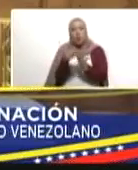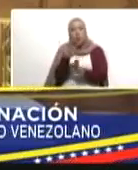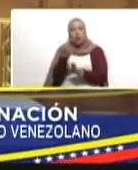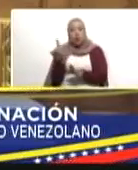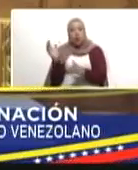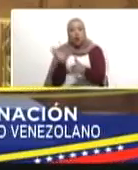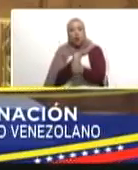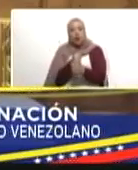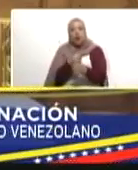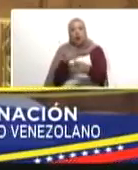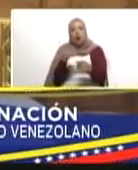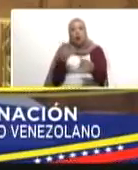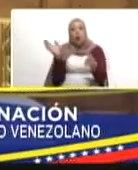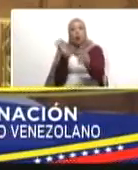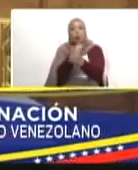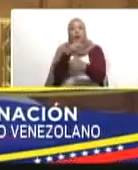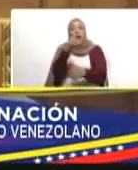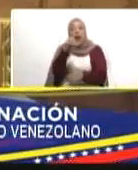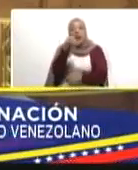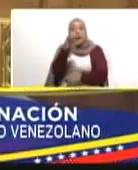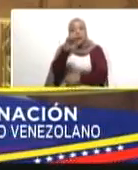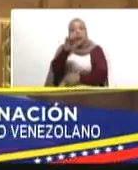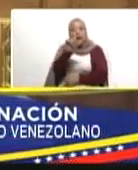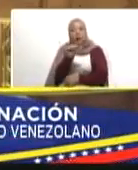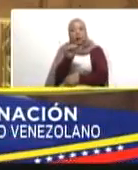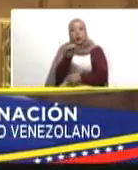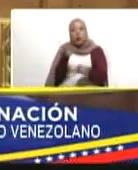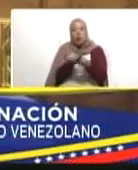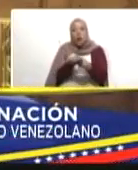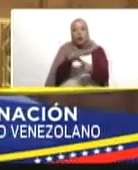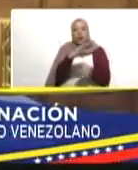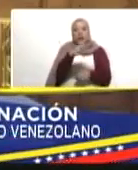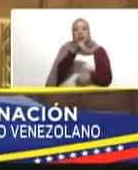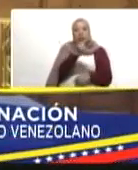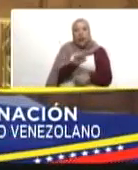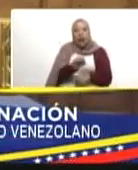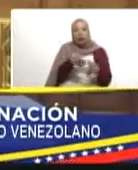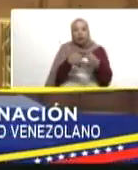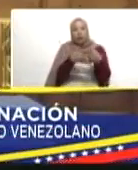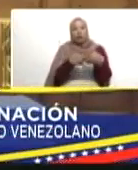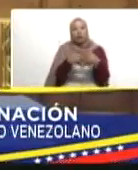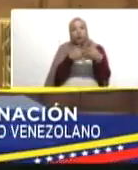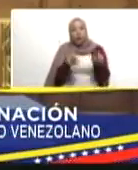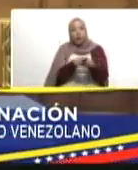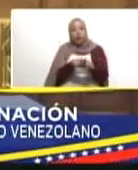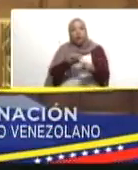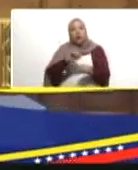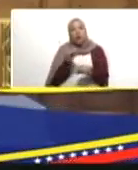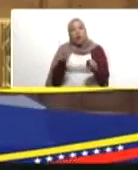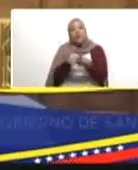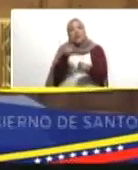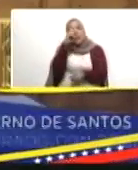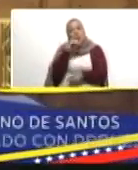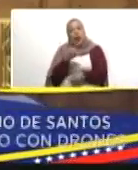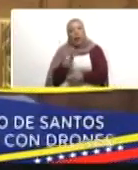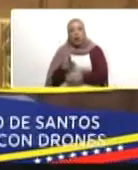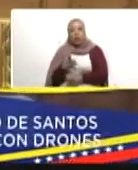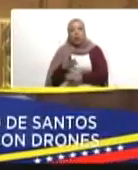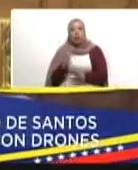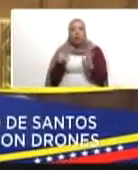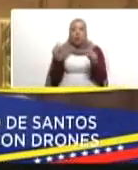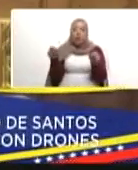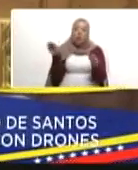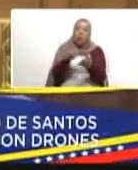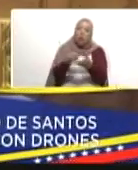la cía y había sido reactivado empezando el año